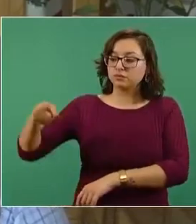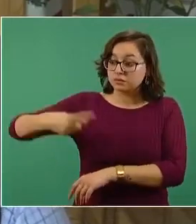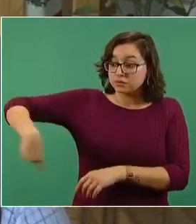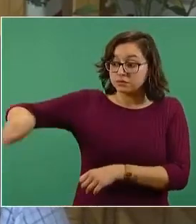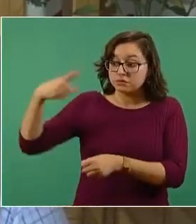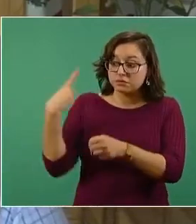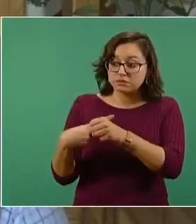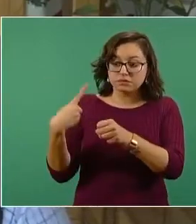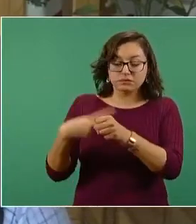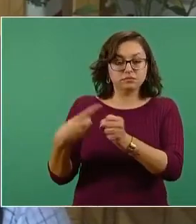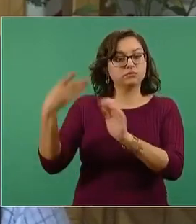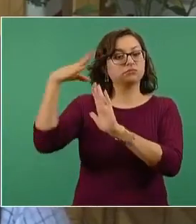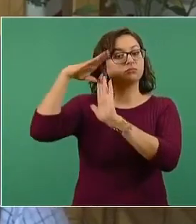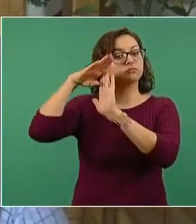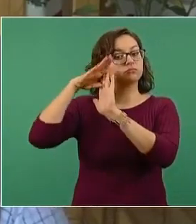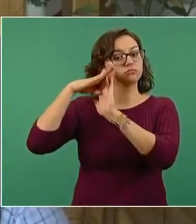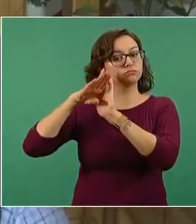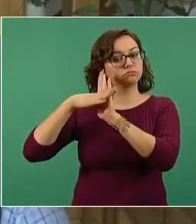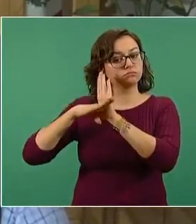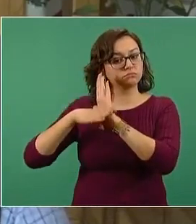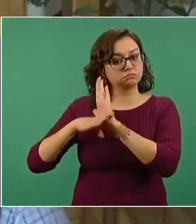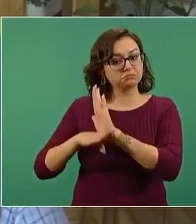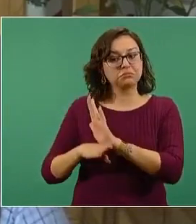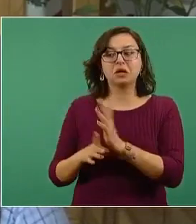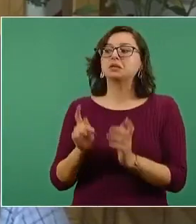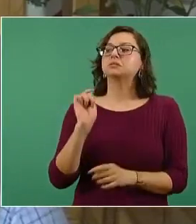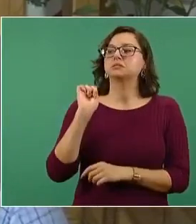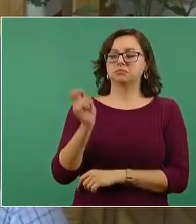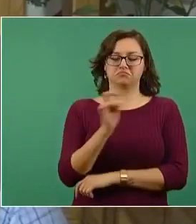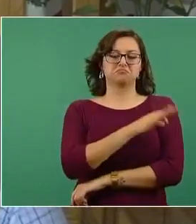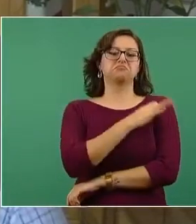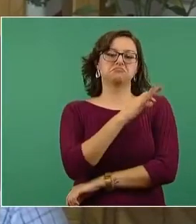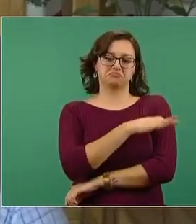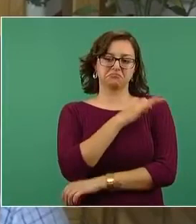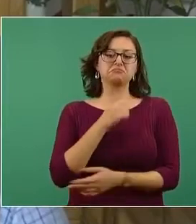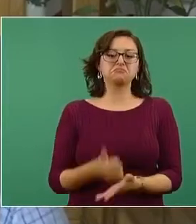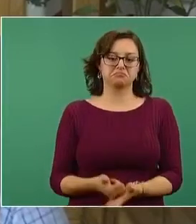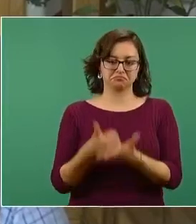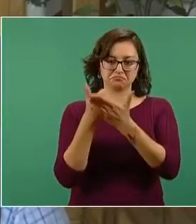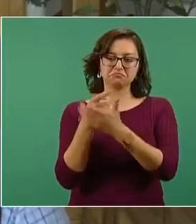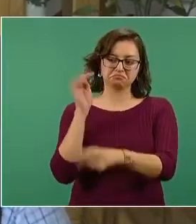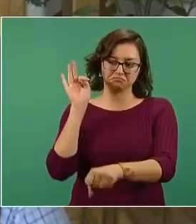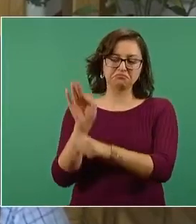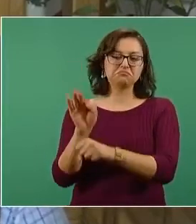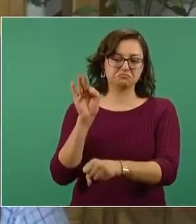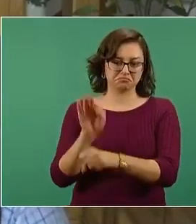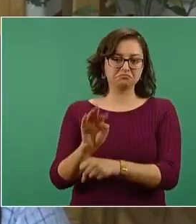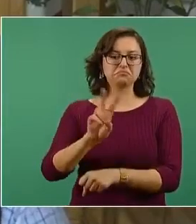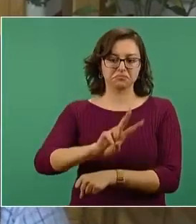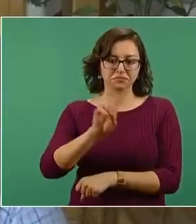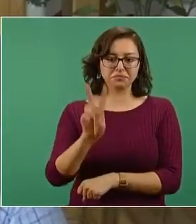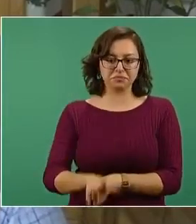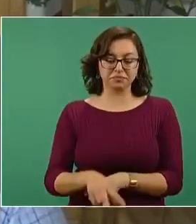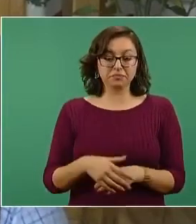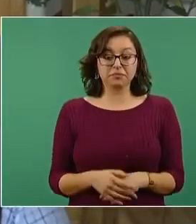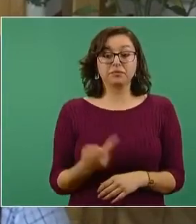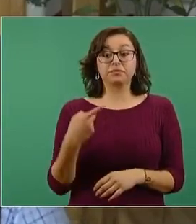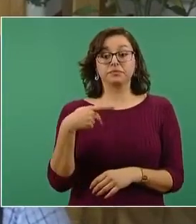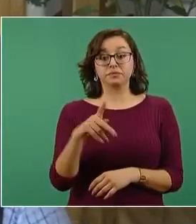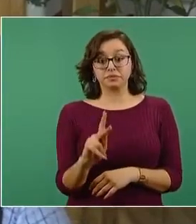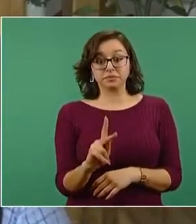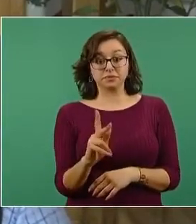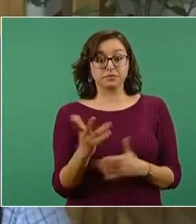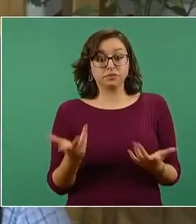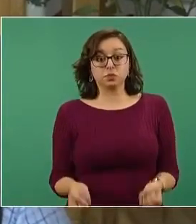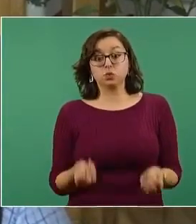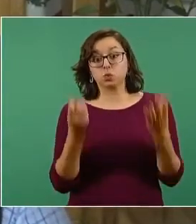eso lleva a las hipótesis de que obviamente la vacuna está generando el efecto esperado. Sin embargo,